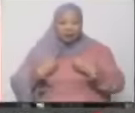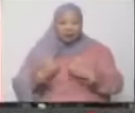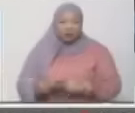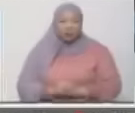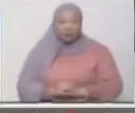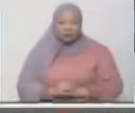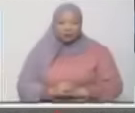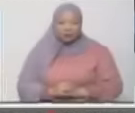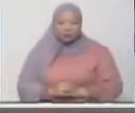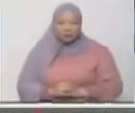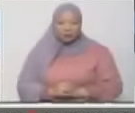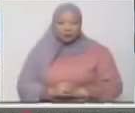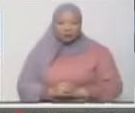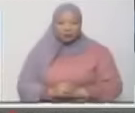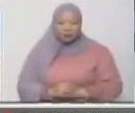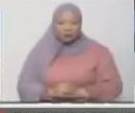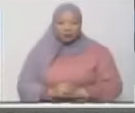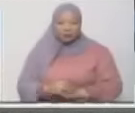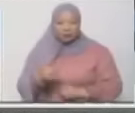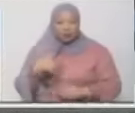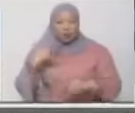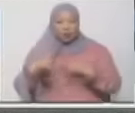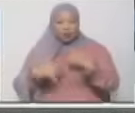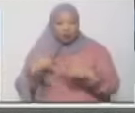Fíjense, yo quise hacer esta jornada